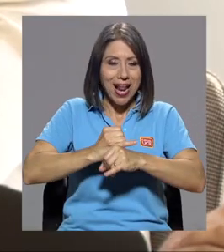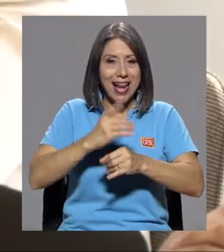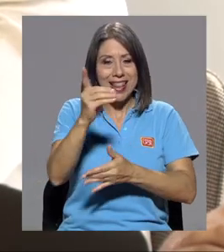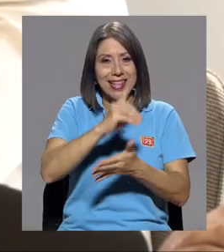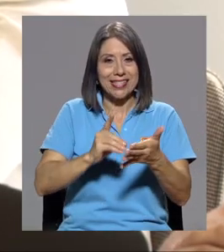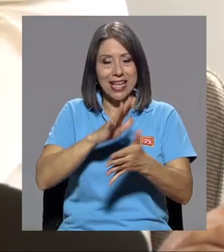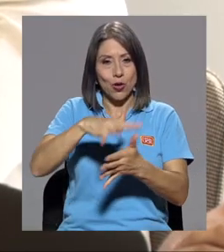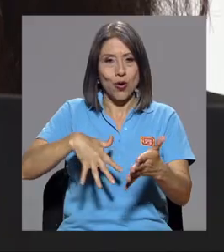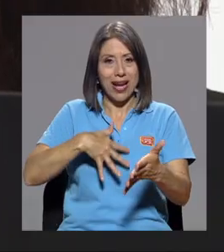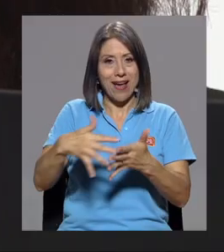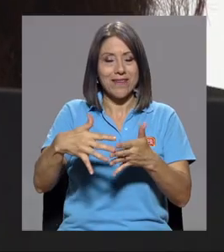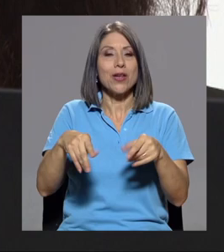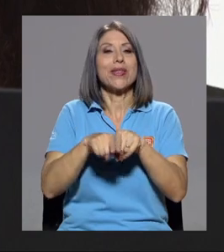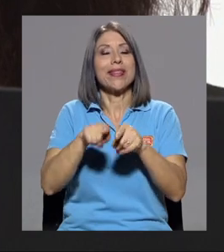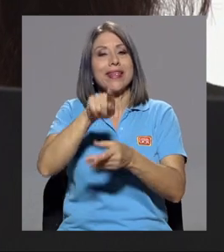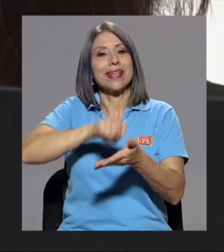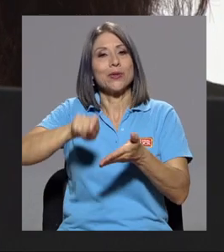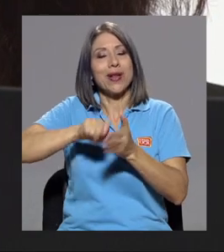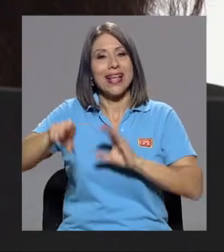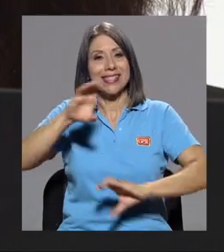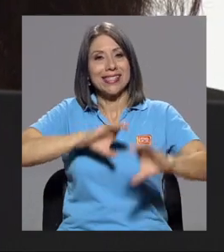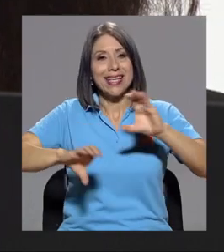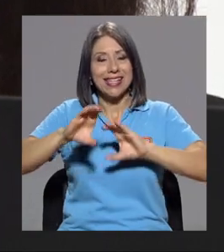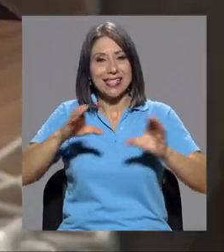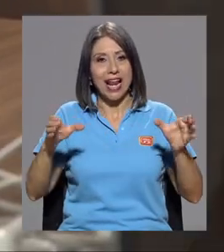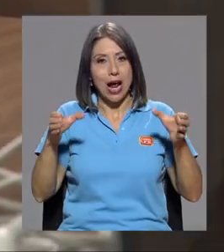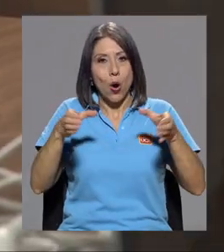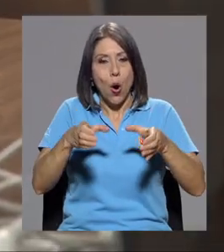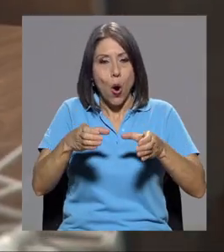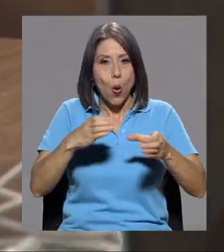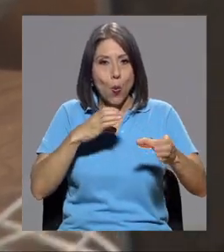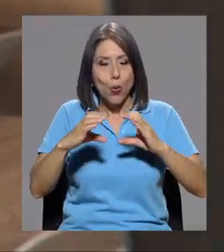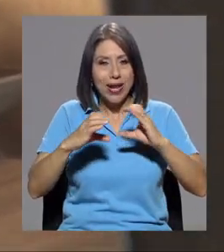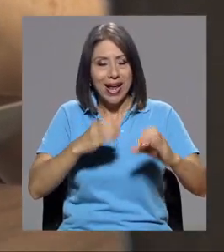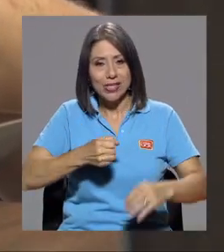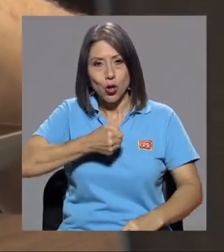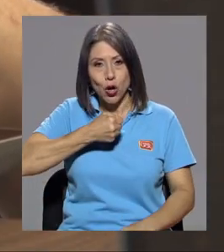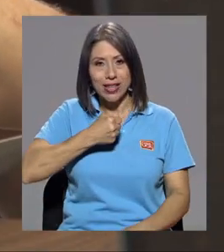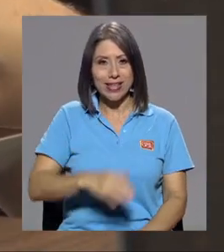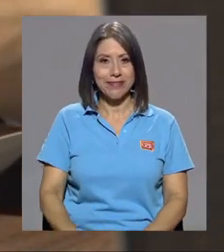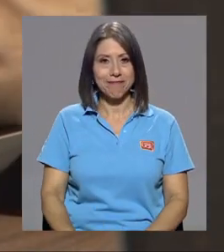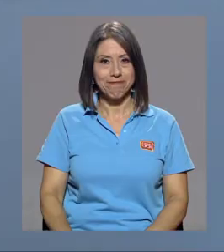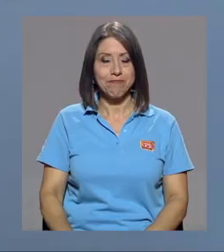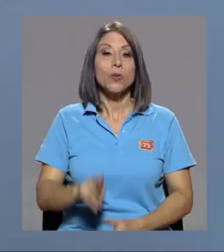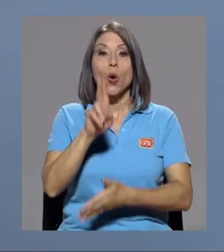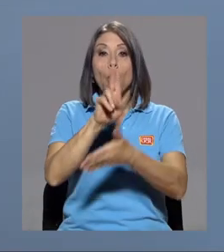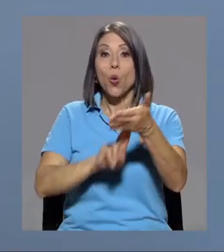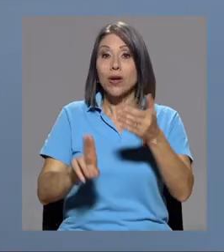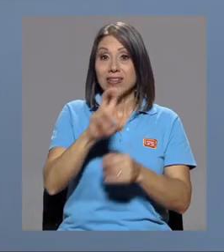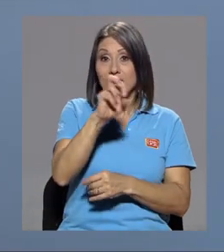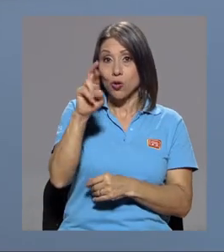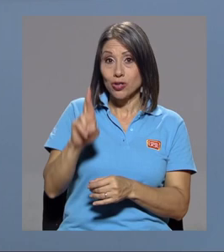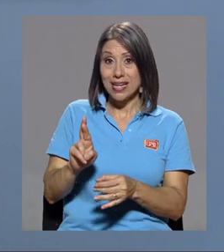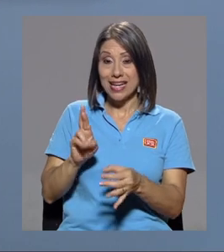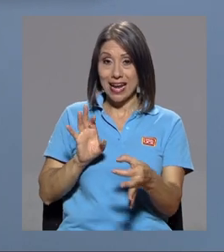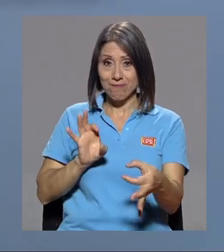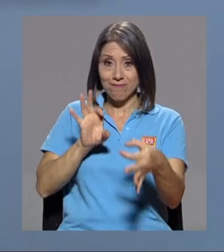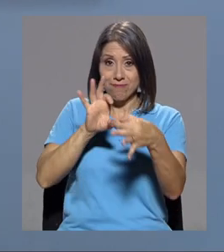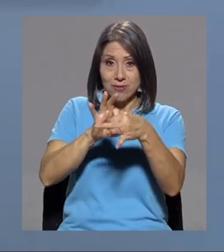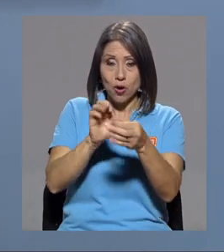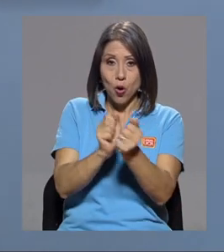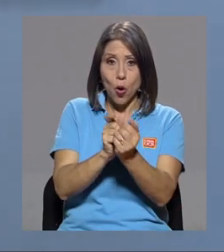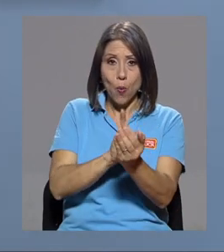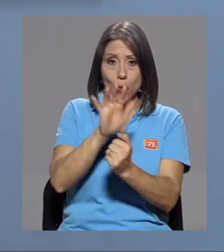Diseño Gráfico y de la Escuela de Ciencias de la Comunicación Colectiva. La Universidad de Costa Rica se vinculó con el proyecto